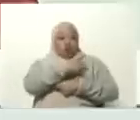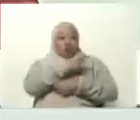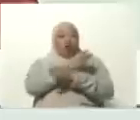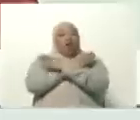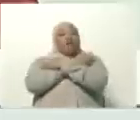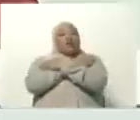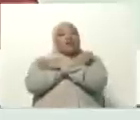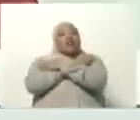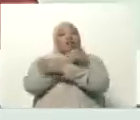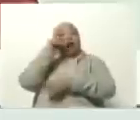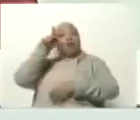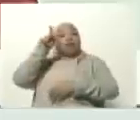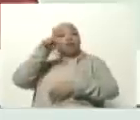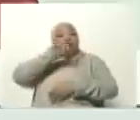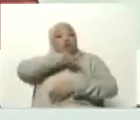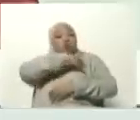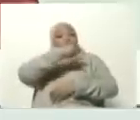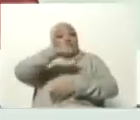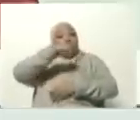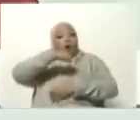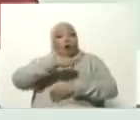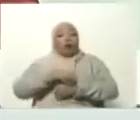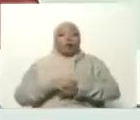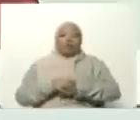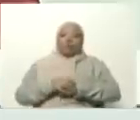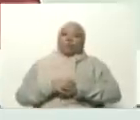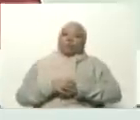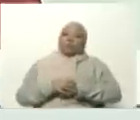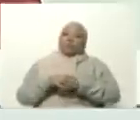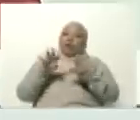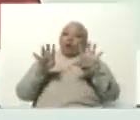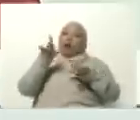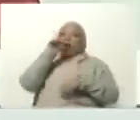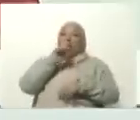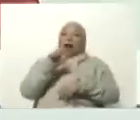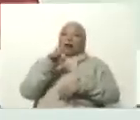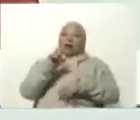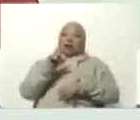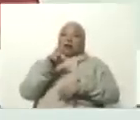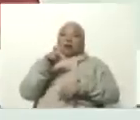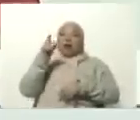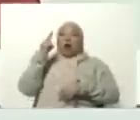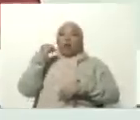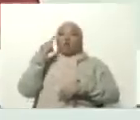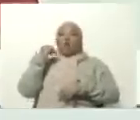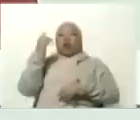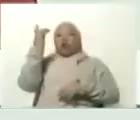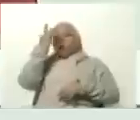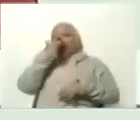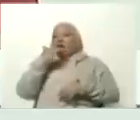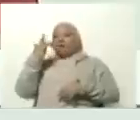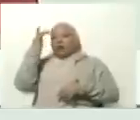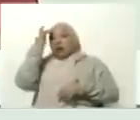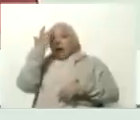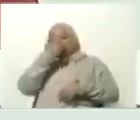los profesores universitarios el día de hoy. 9 años de la siembra de Mandela. Compañero presidente,